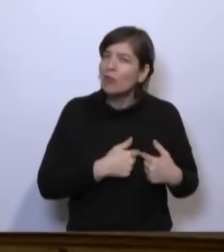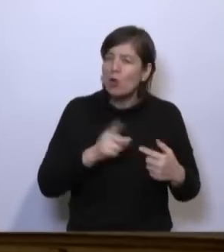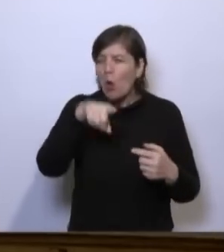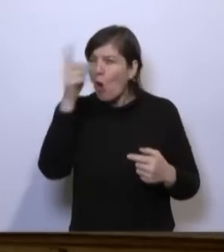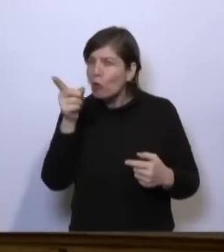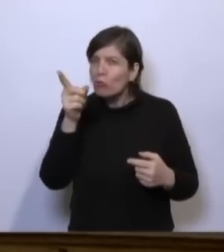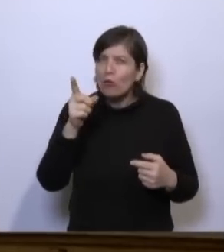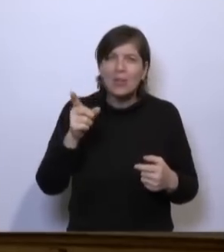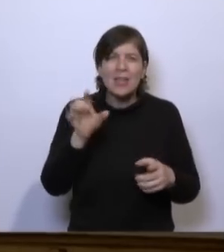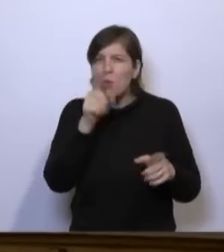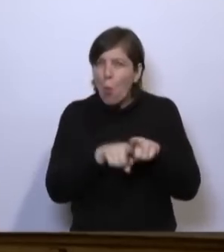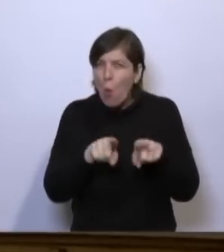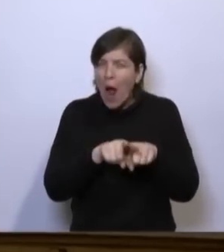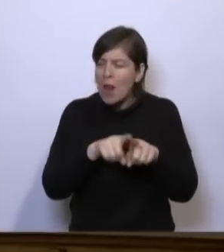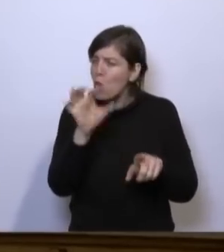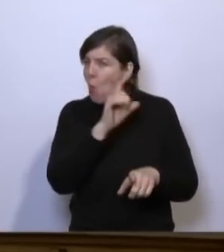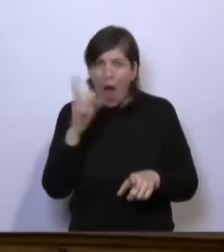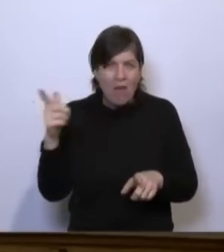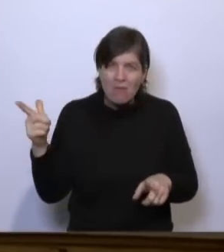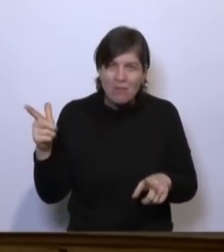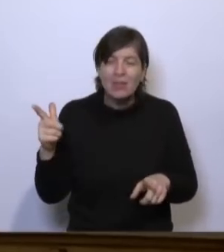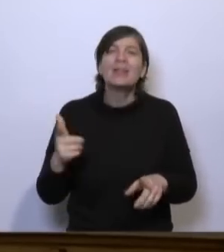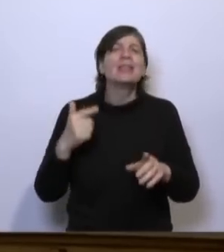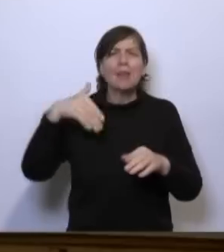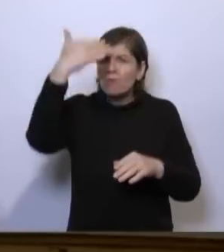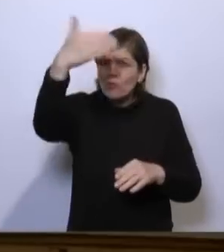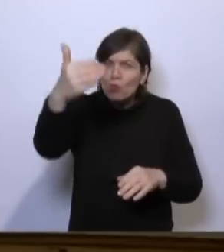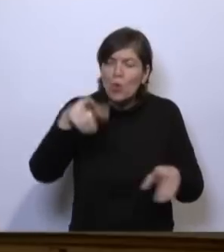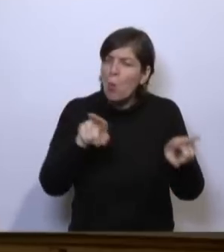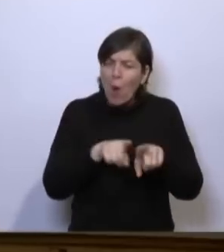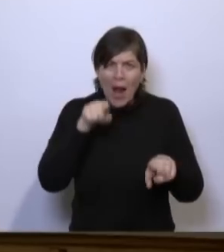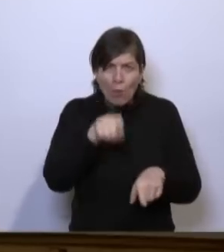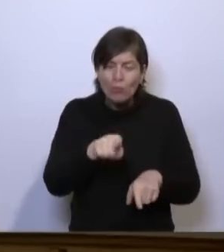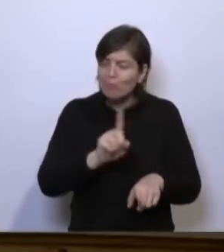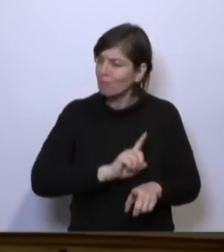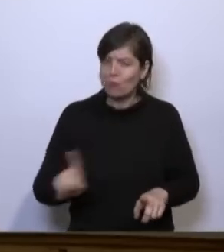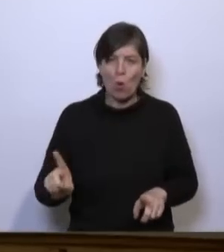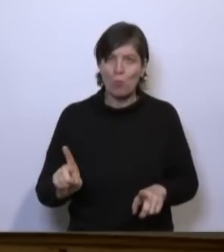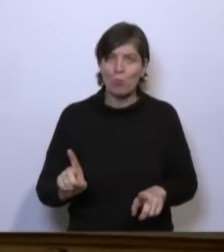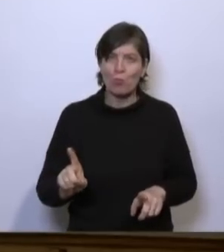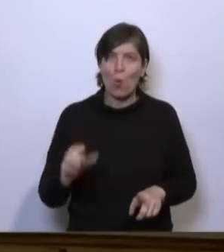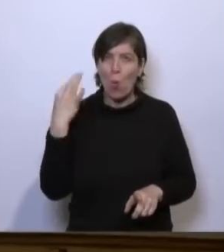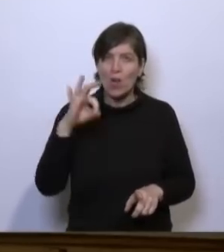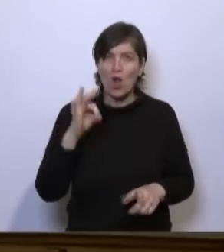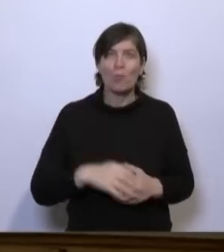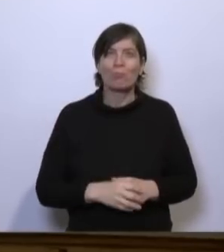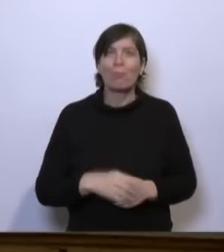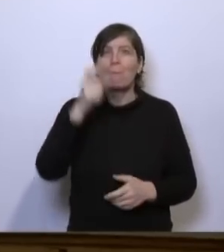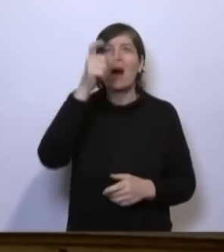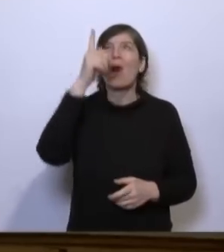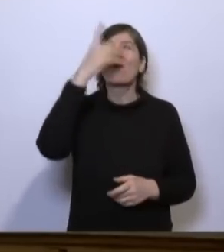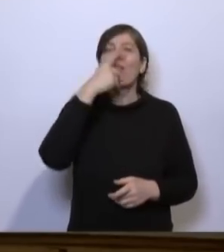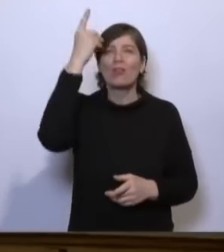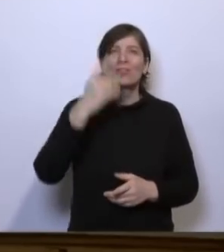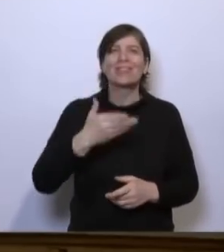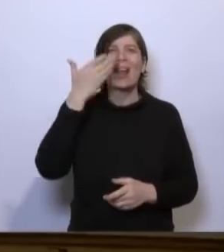nadie como tú antes de ti, ni habrá nadie como tú después de ti. Palabra de